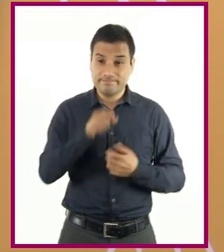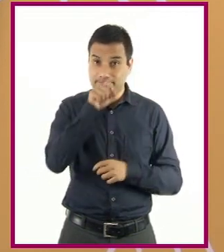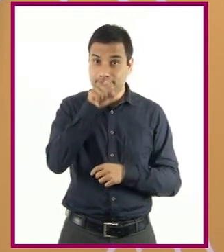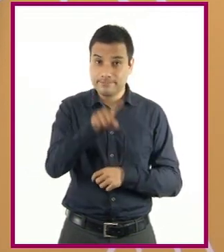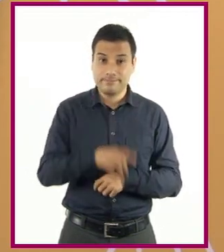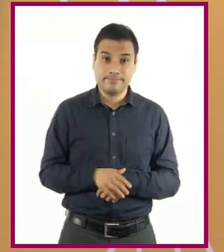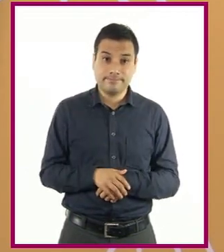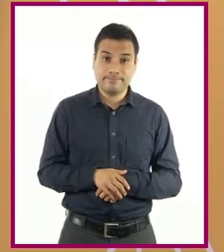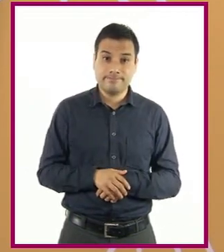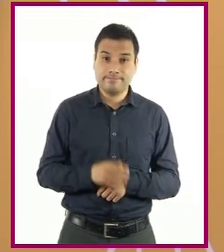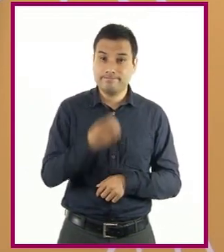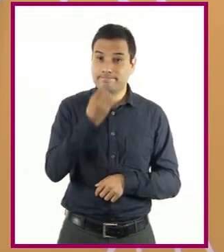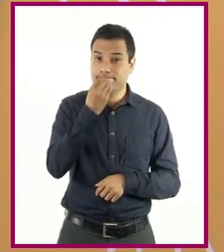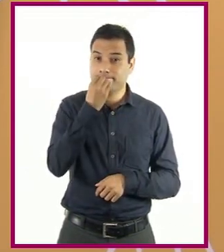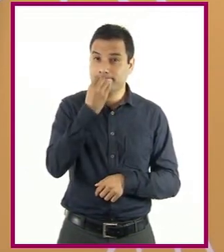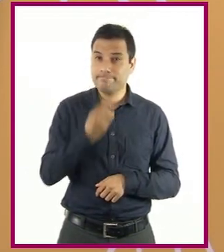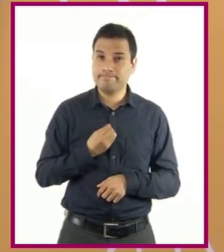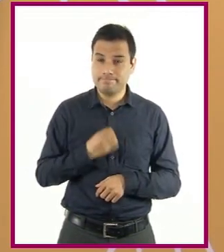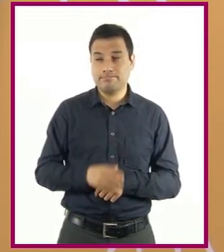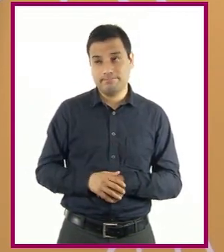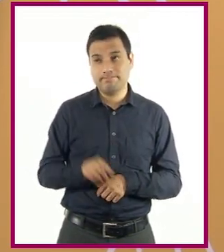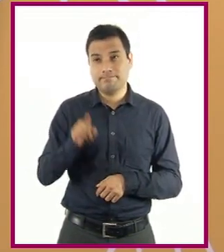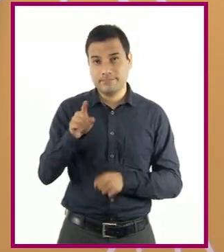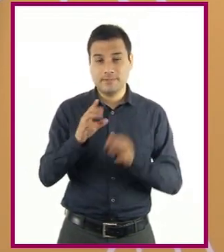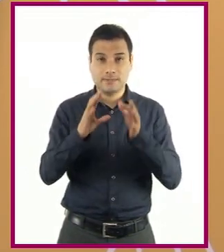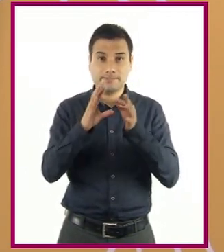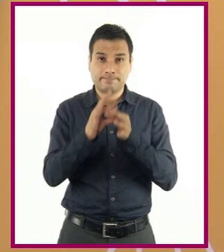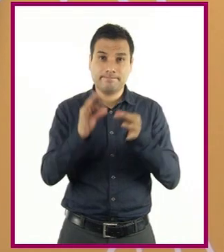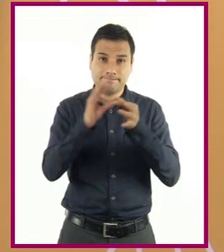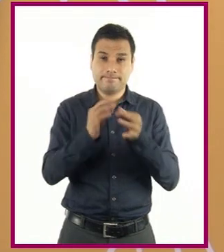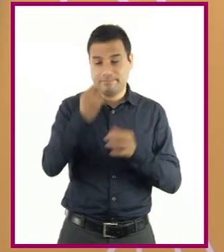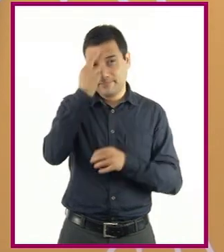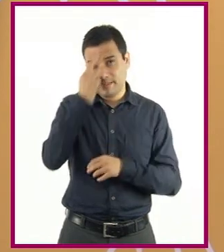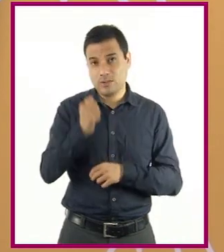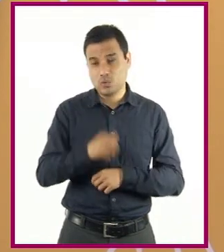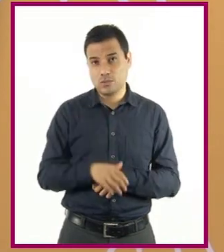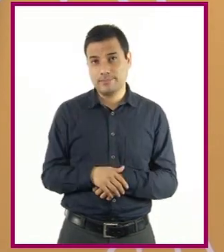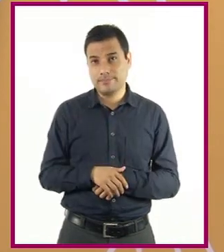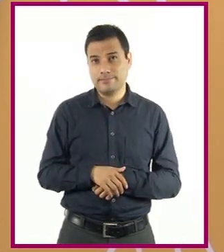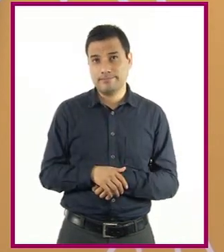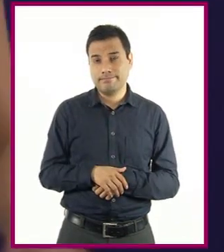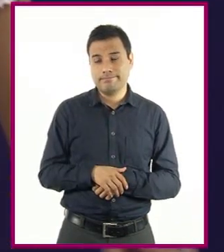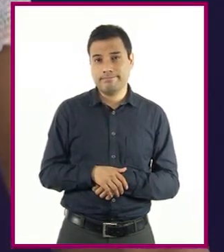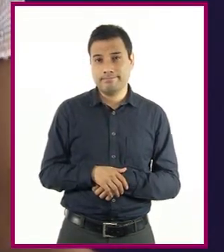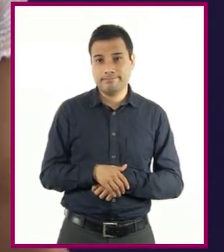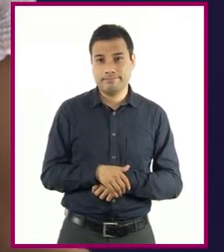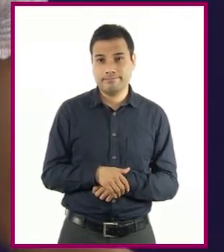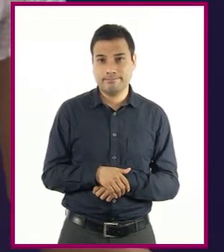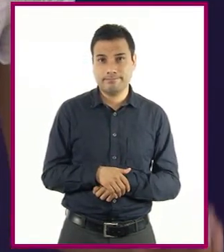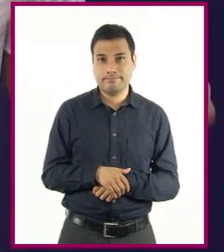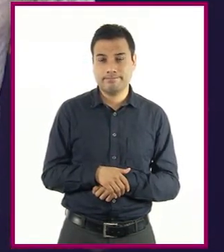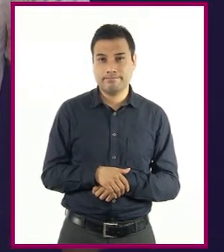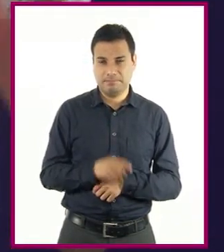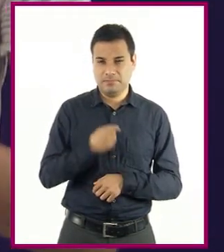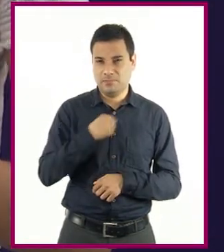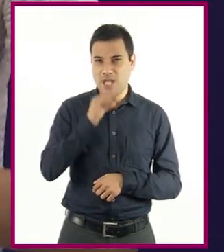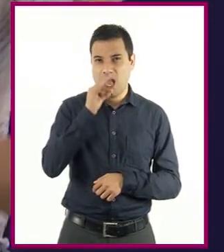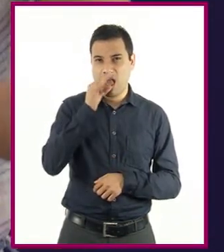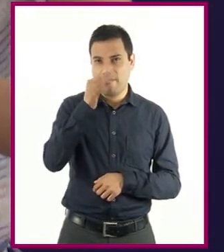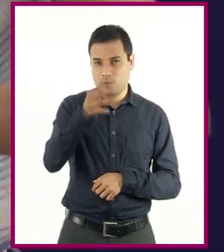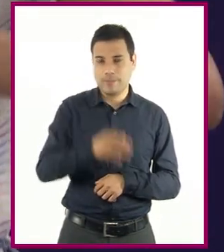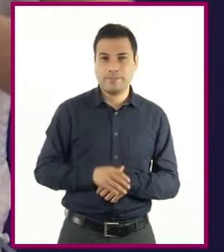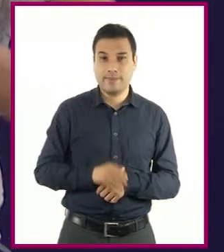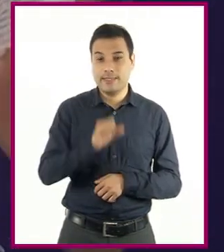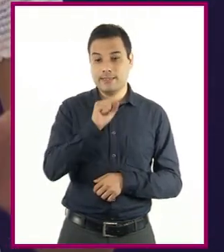embargo, coincido en que tuvo razón al decir que el universo se protegiera de esta manera. Les comento que Stephen